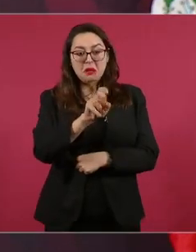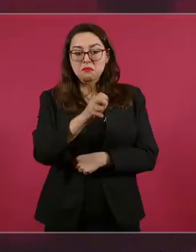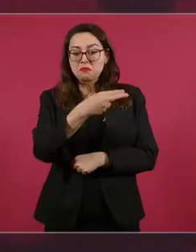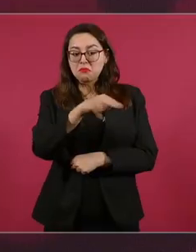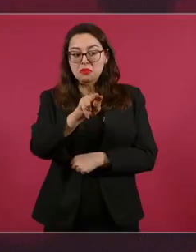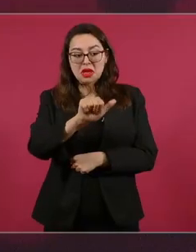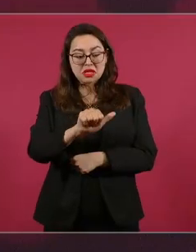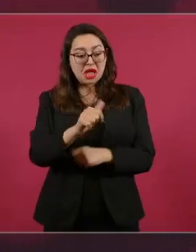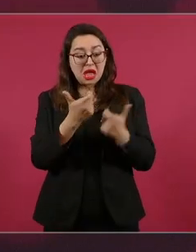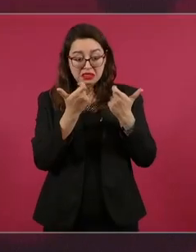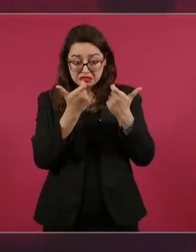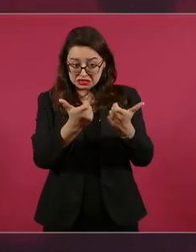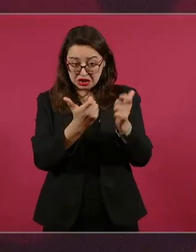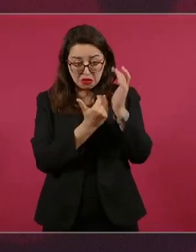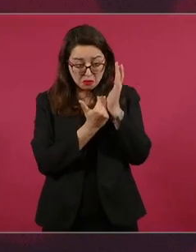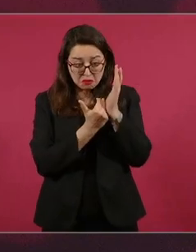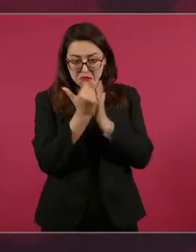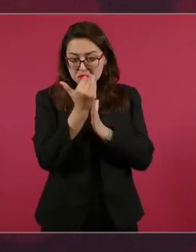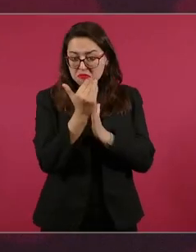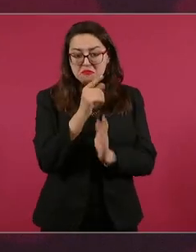se había rebasado el tope.